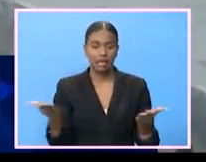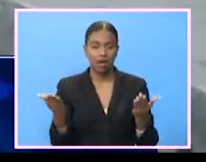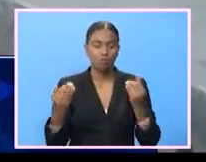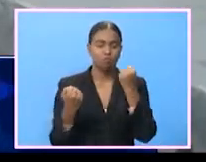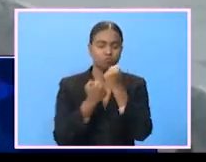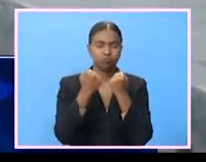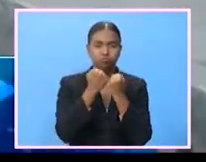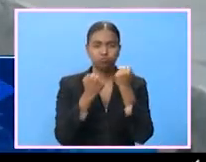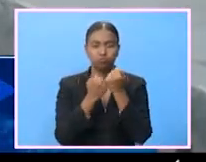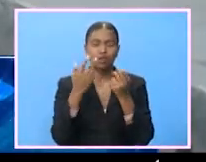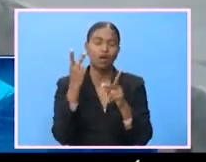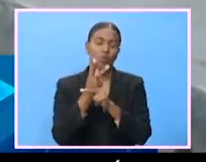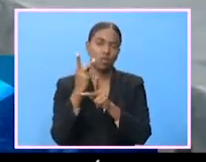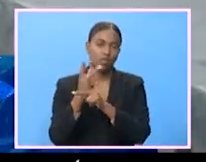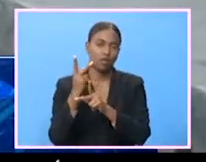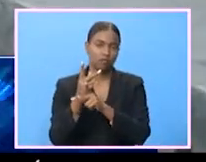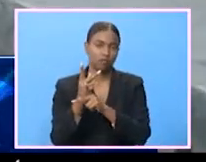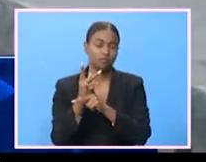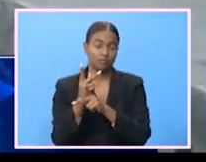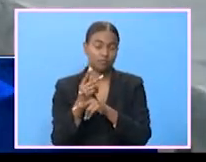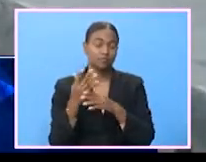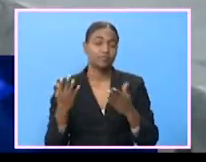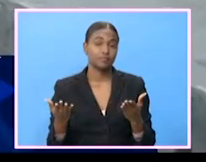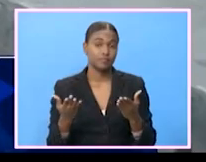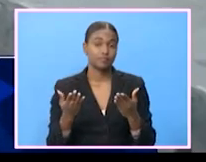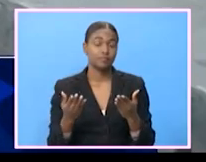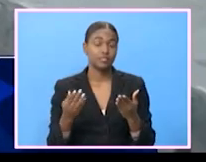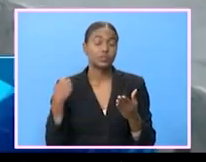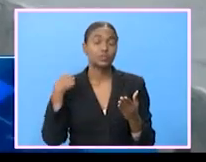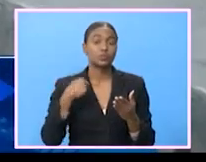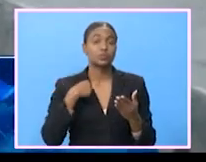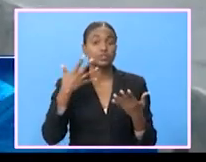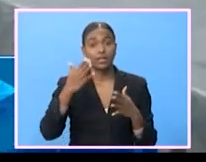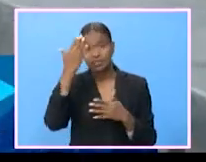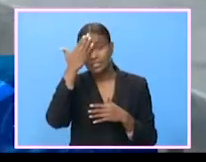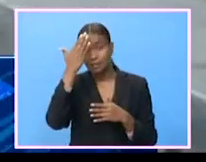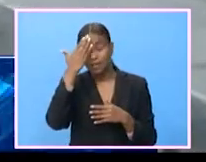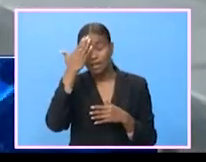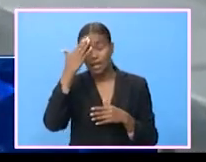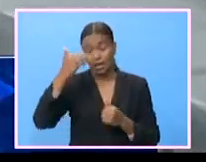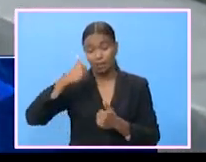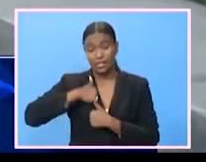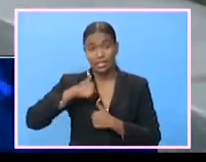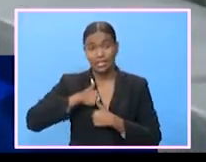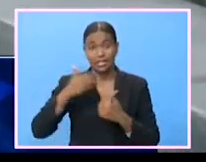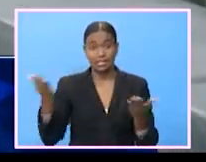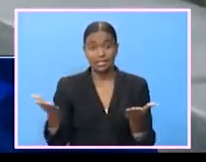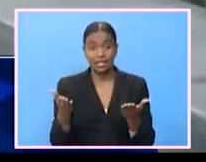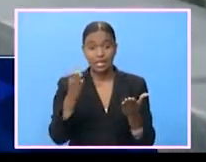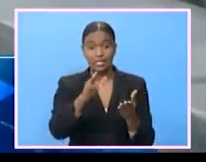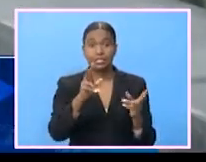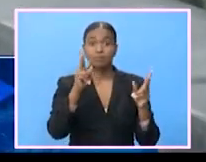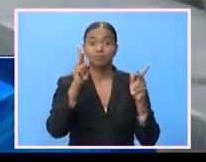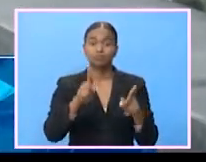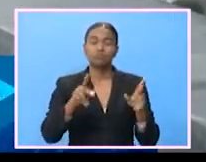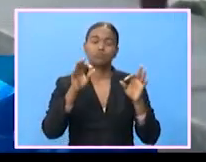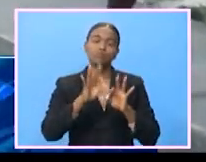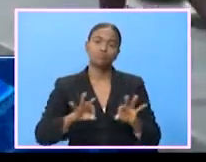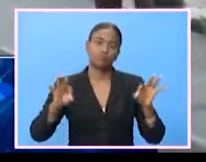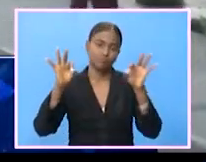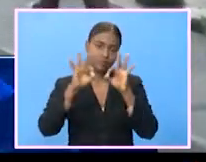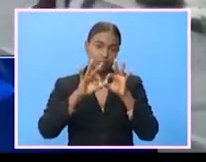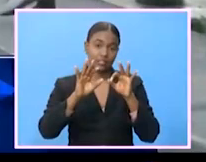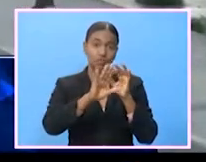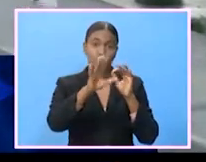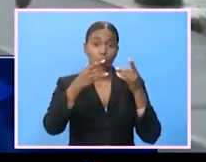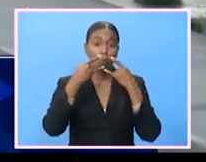manera pues tratando de cuidar. No existen, Y estamos dándonos cuenta de que los militares, eso es un punto importante, los militares tienen